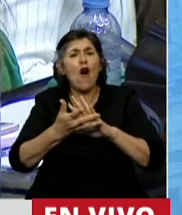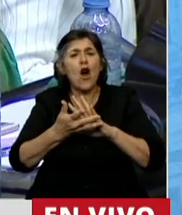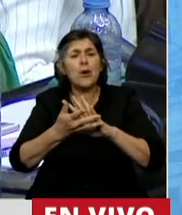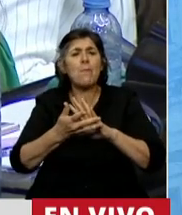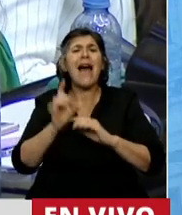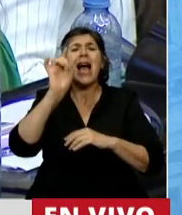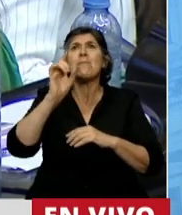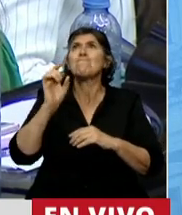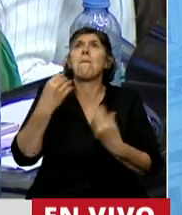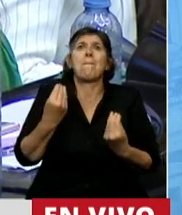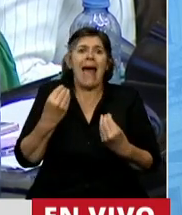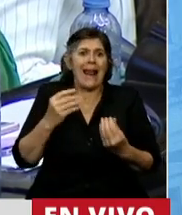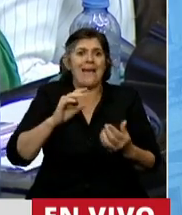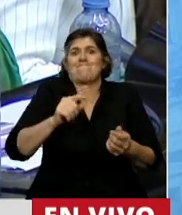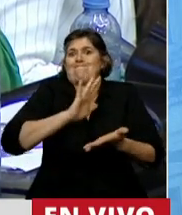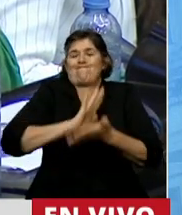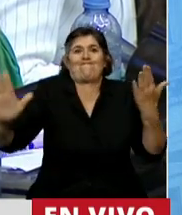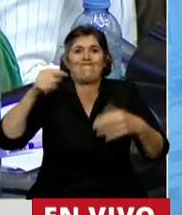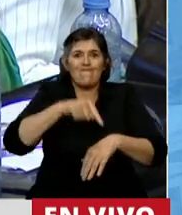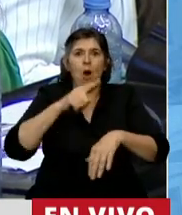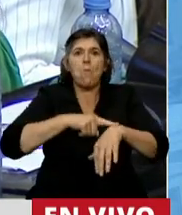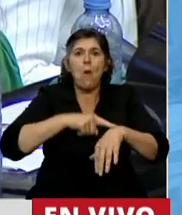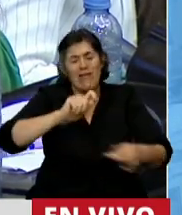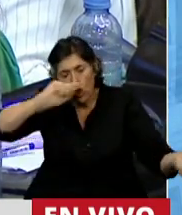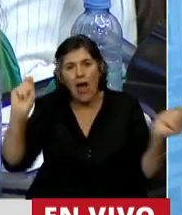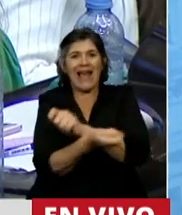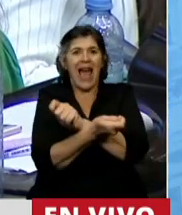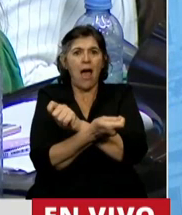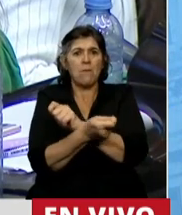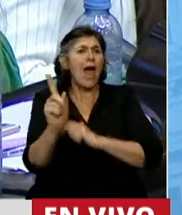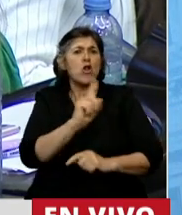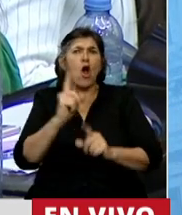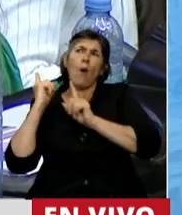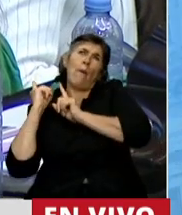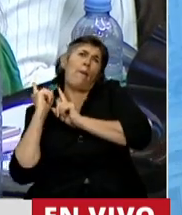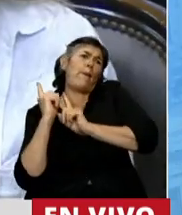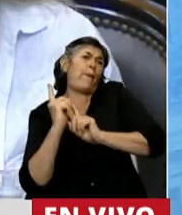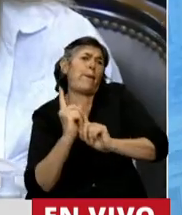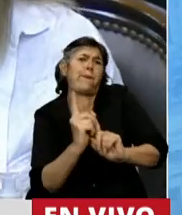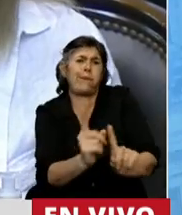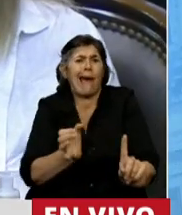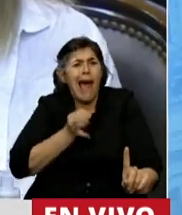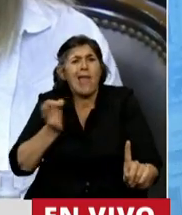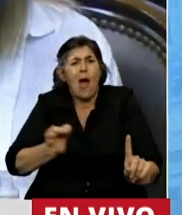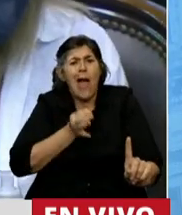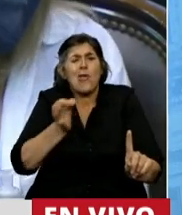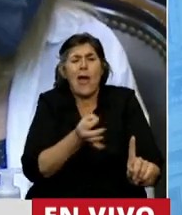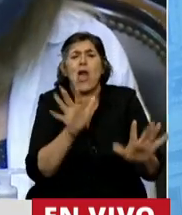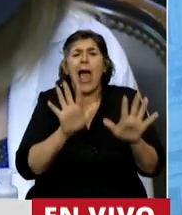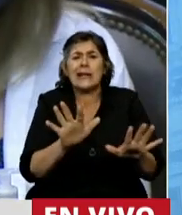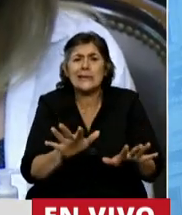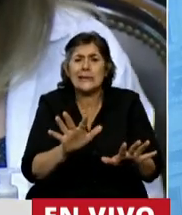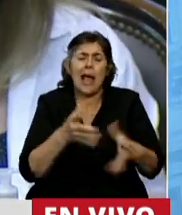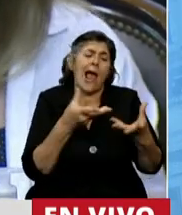siempre. Y en la Argentina tenemos la sensación que esto se quedó para siempre y siempre